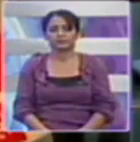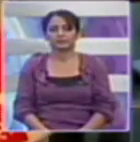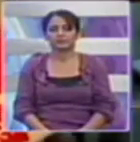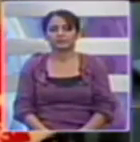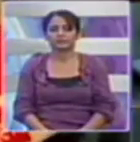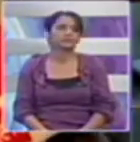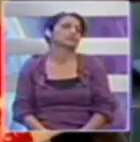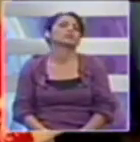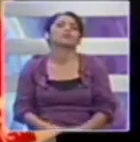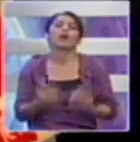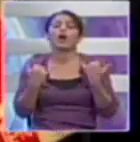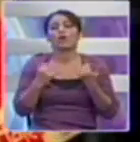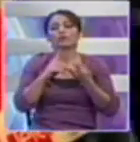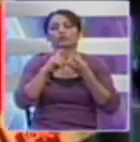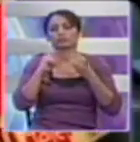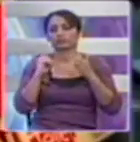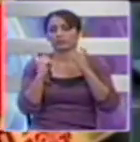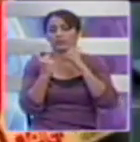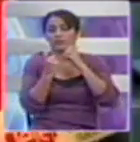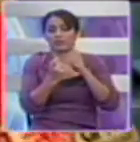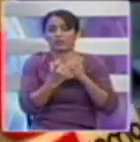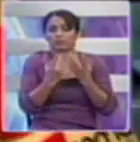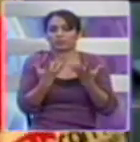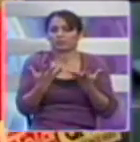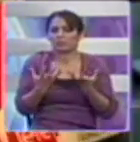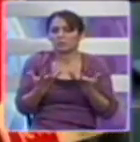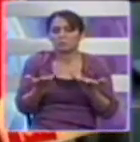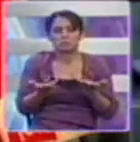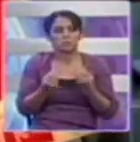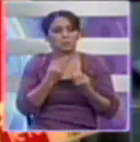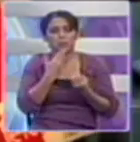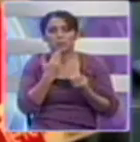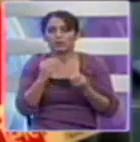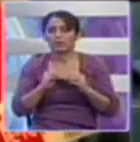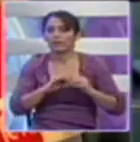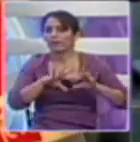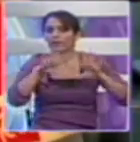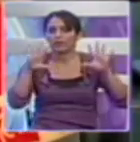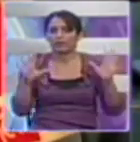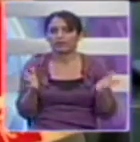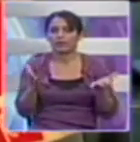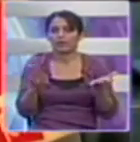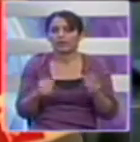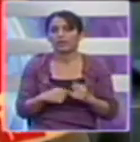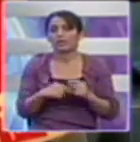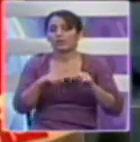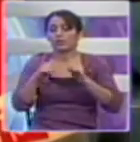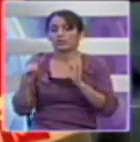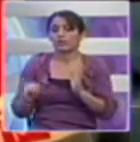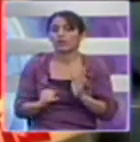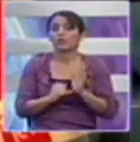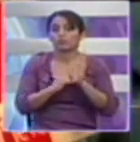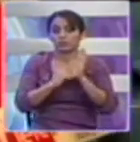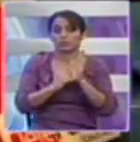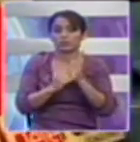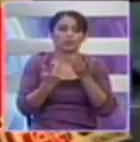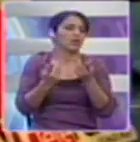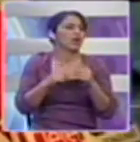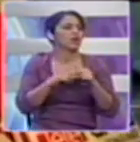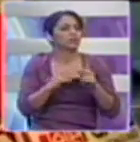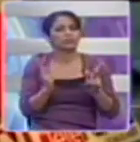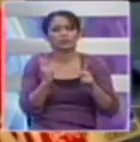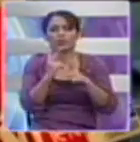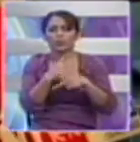Esta reformatoria que se está planteando lo que busca es clarificar aquellos valores de la base imponible de los impuestos a los